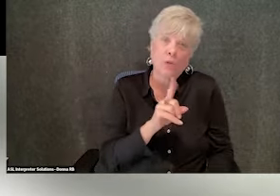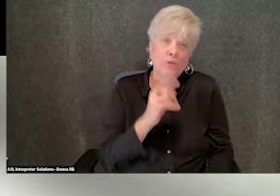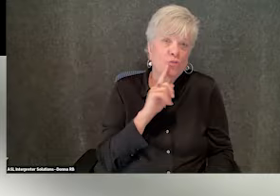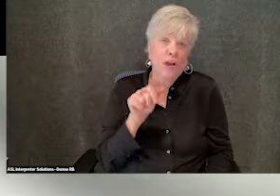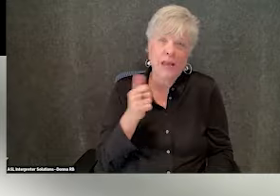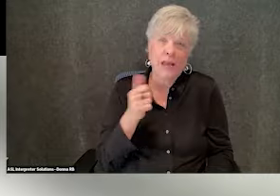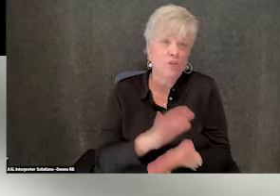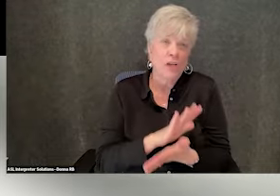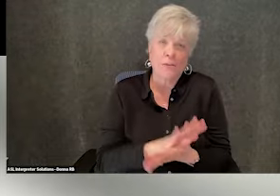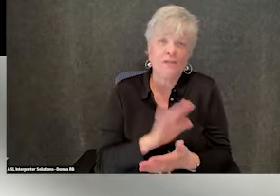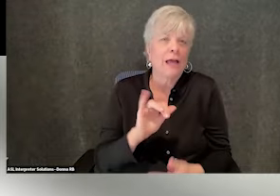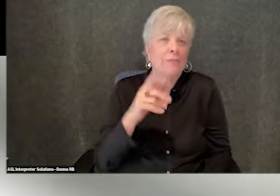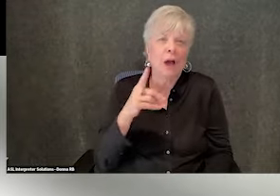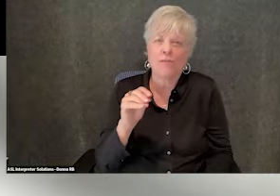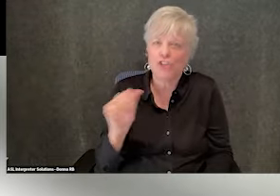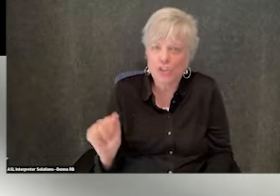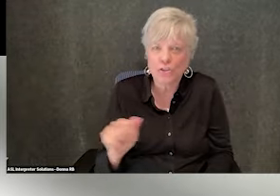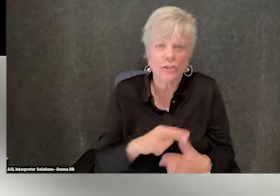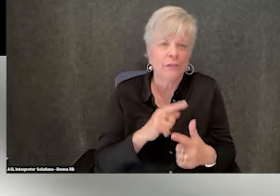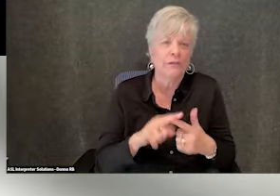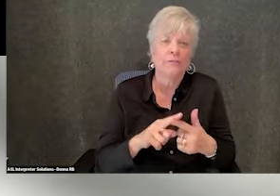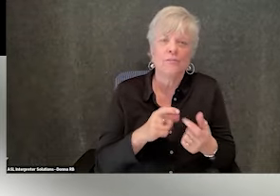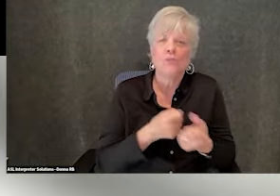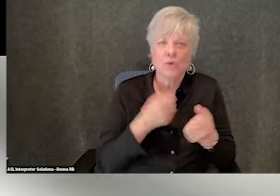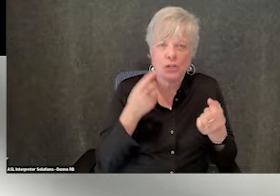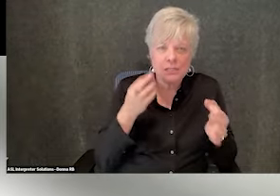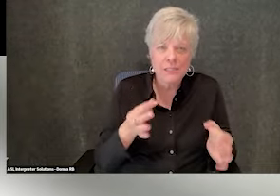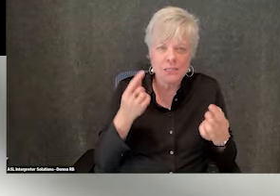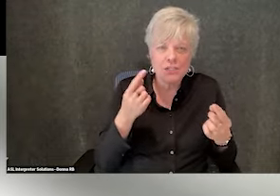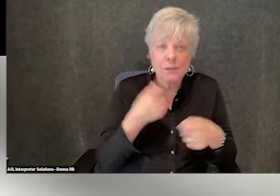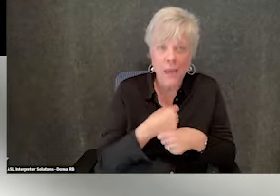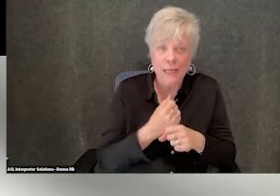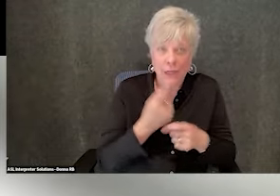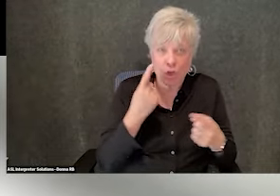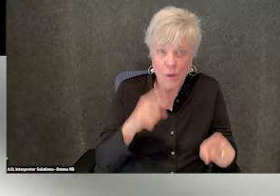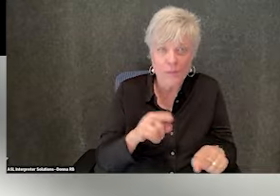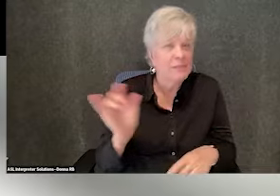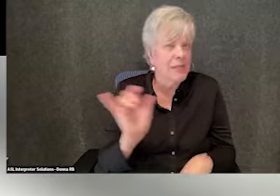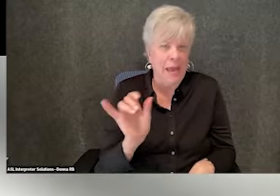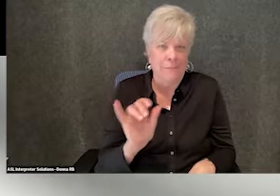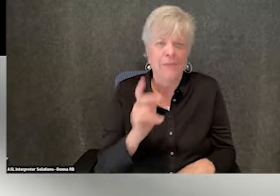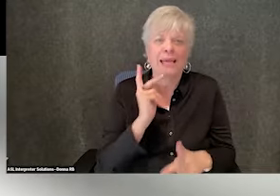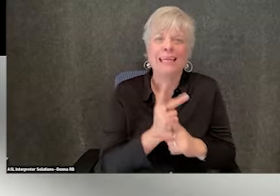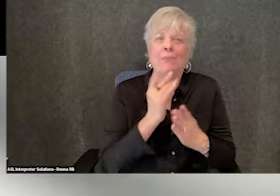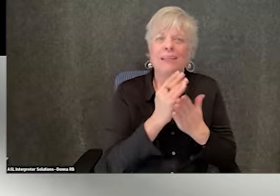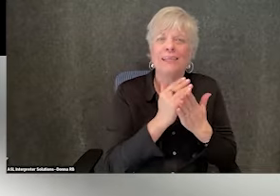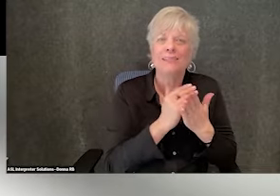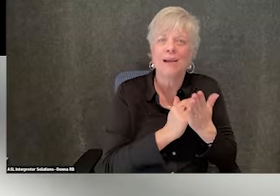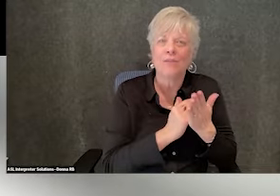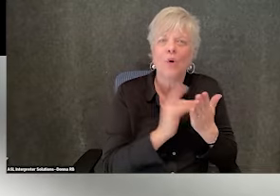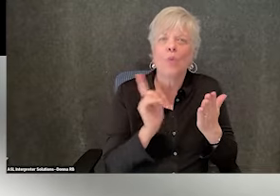parte, igual a como haría con cualquier, otro documento, si tiene un poder